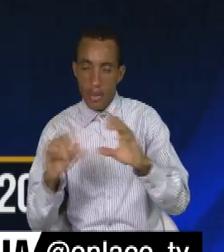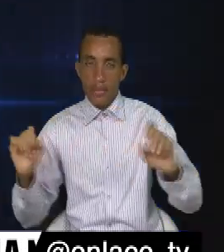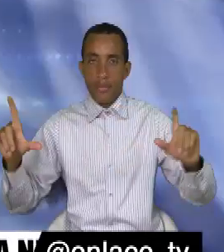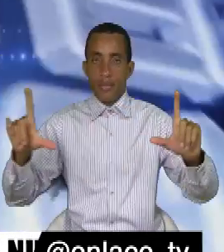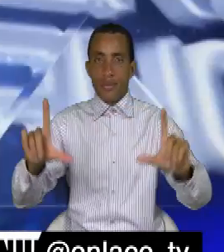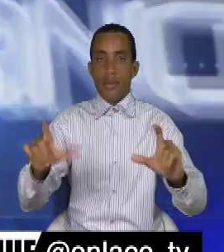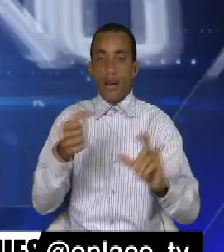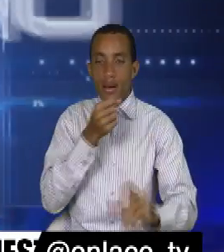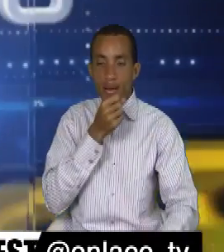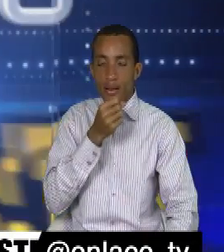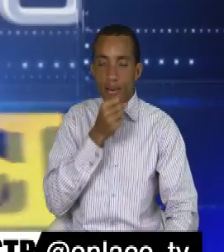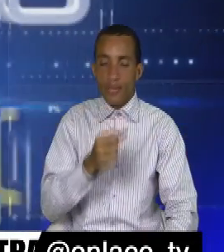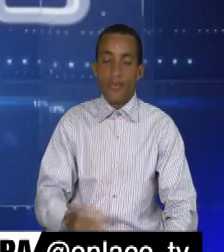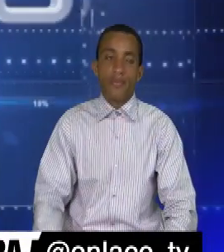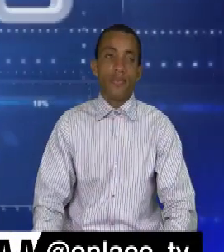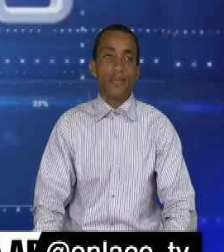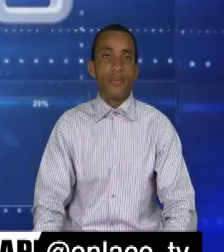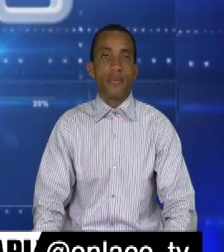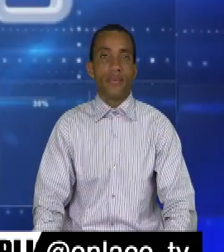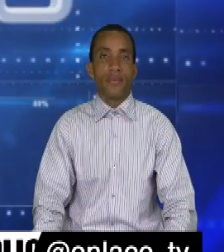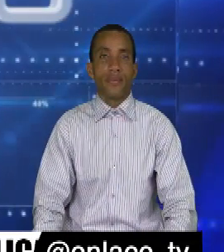Noticias.